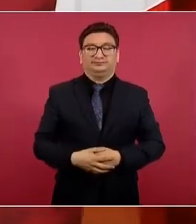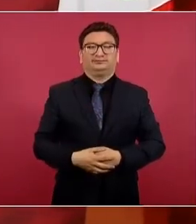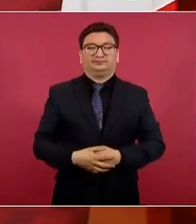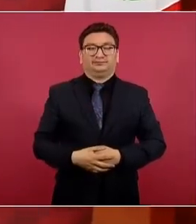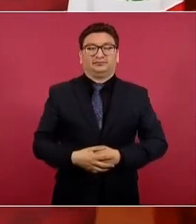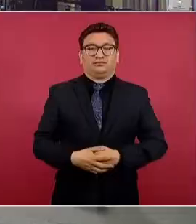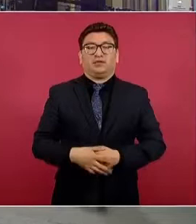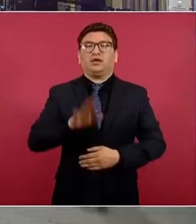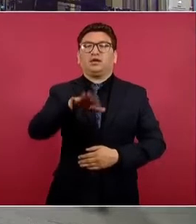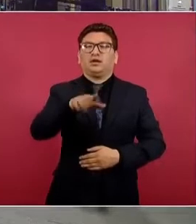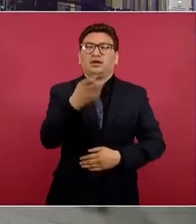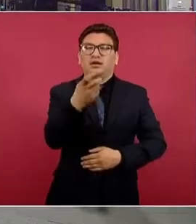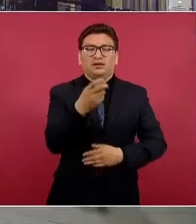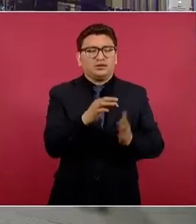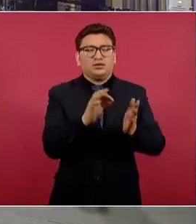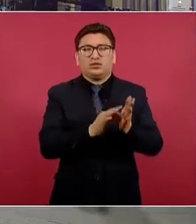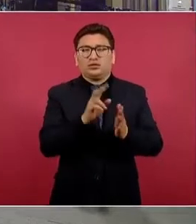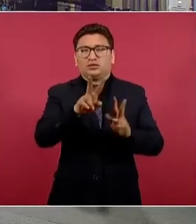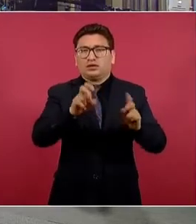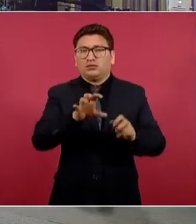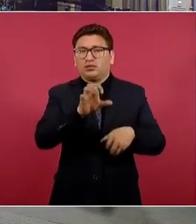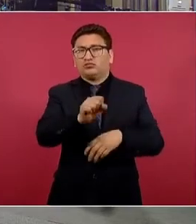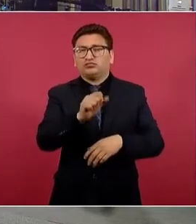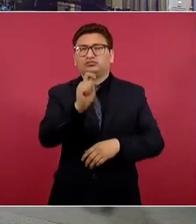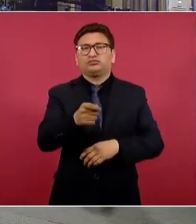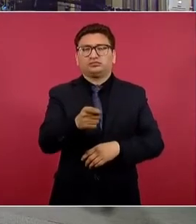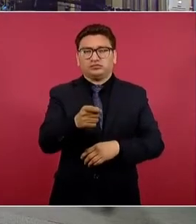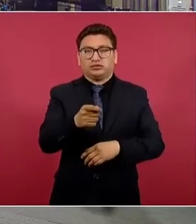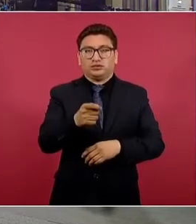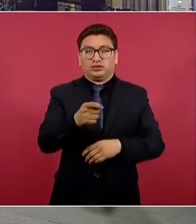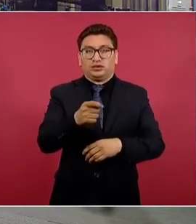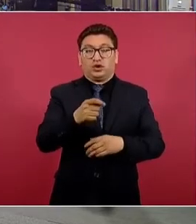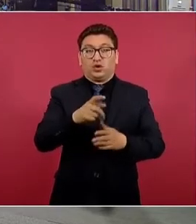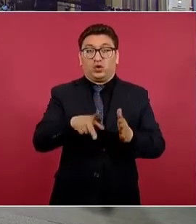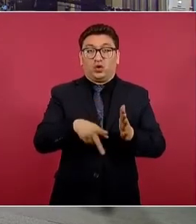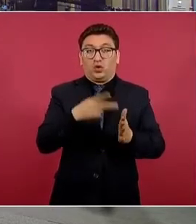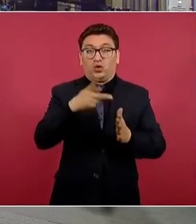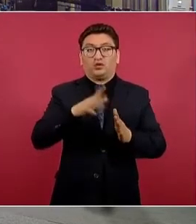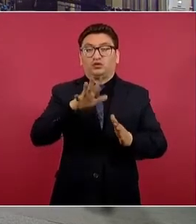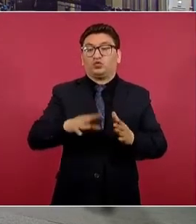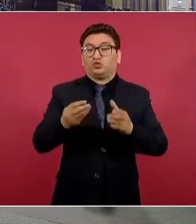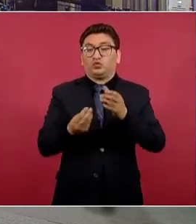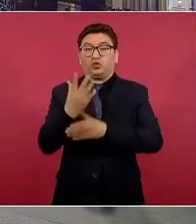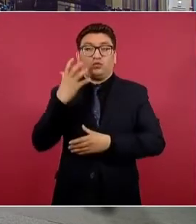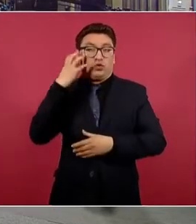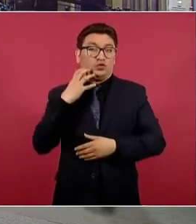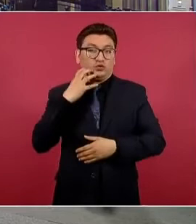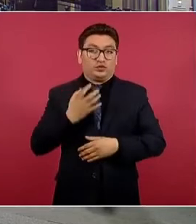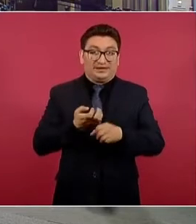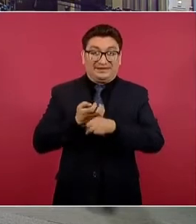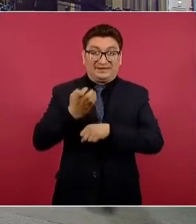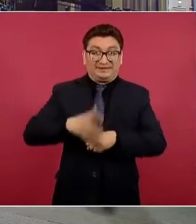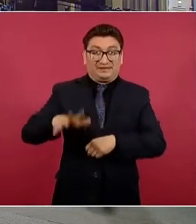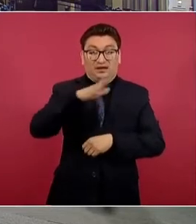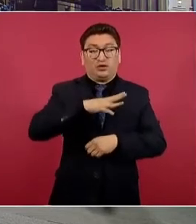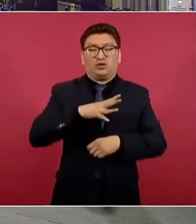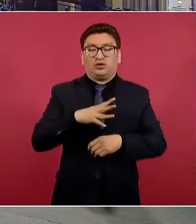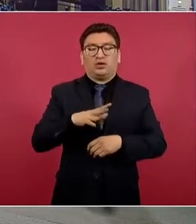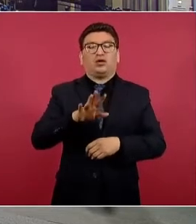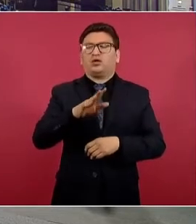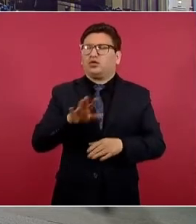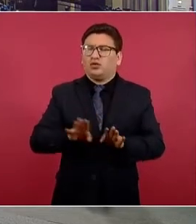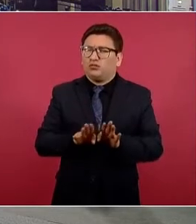En este tema, se está recrudeciendo el fenómeno de las desapariciones en el estado de Nuevo León. No sé si la Federación… ¿Cómo? Se